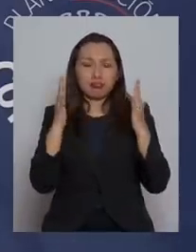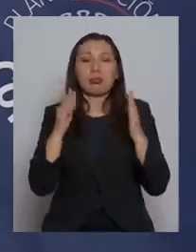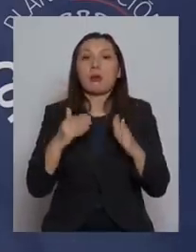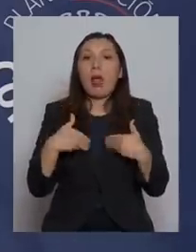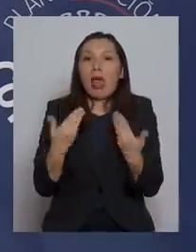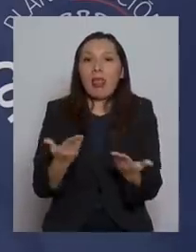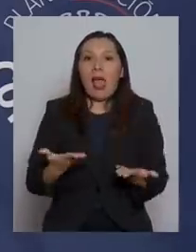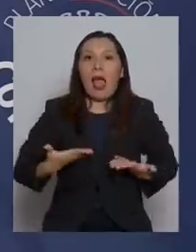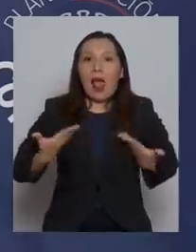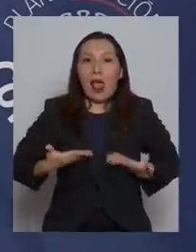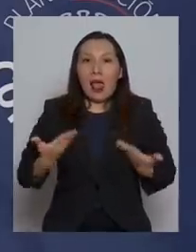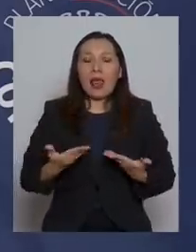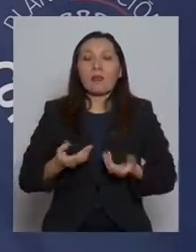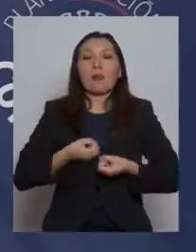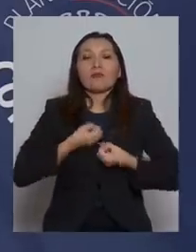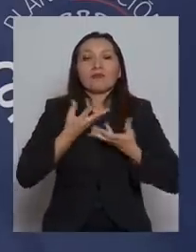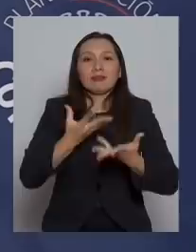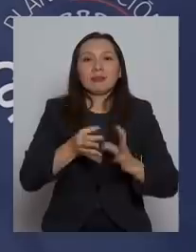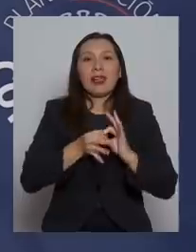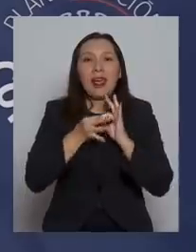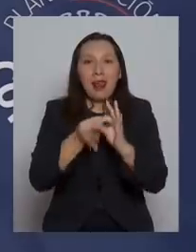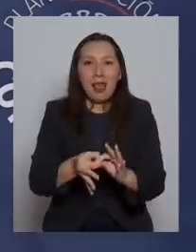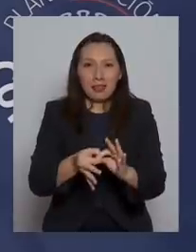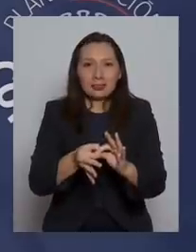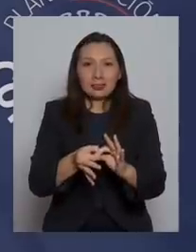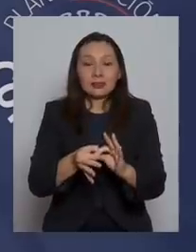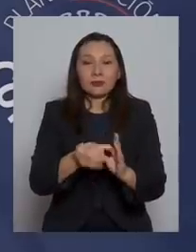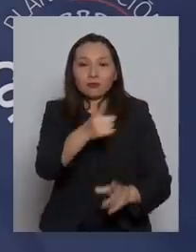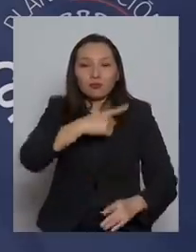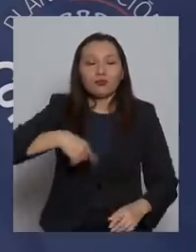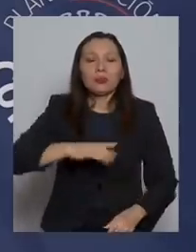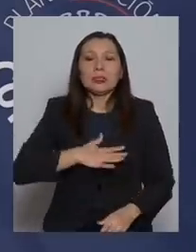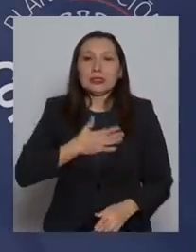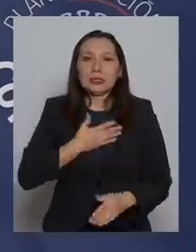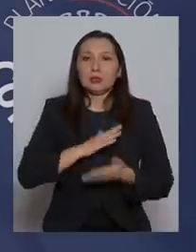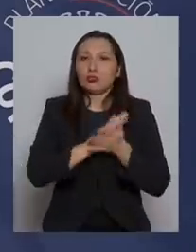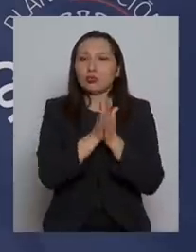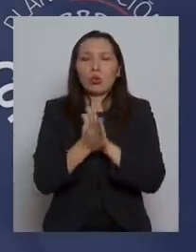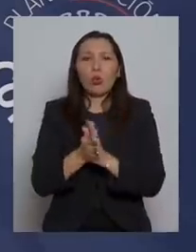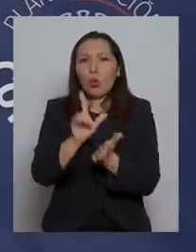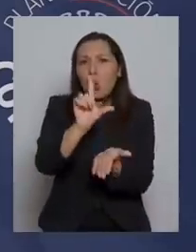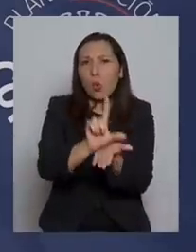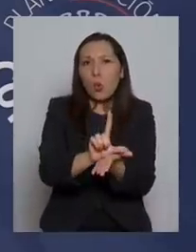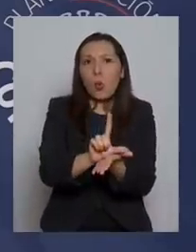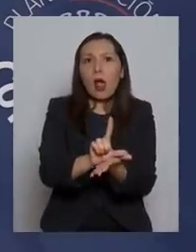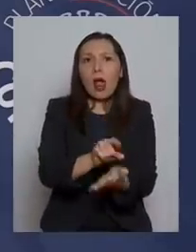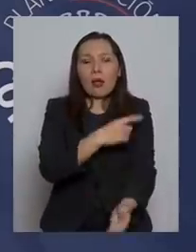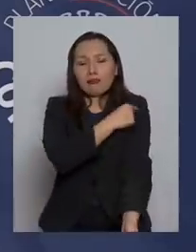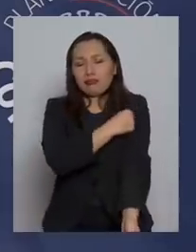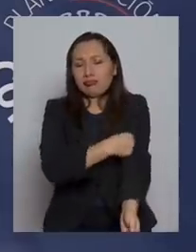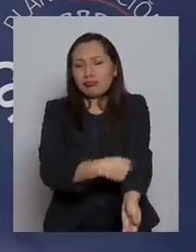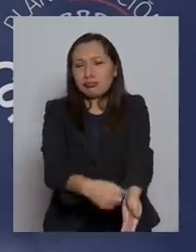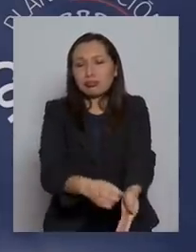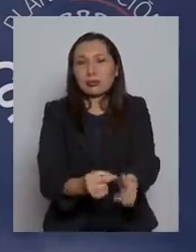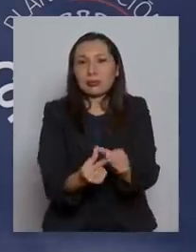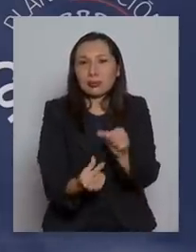dé ánimo y exprese esta gratitud que sentimos en todos los confines de nuestra patria.